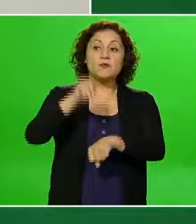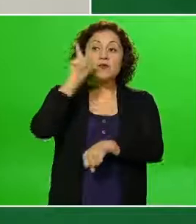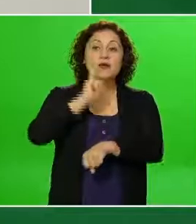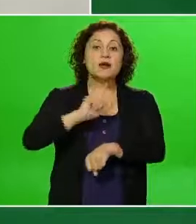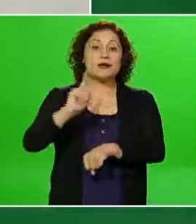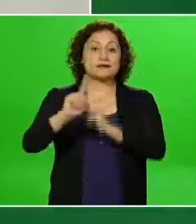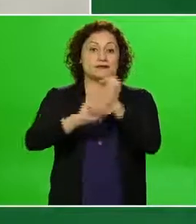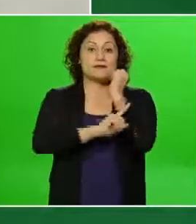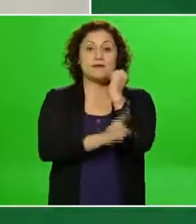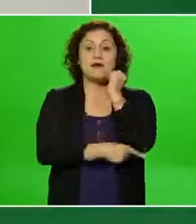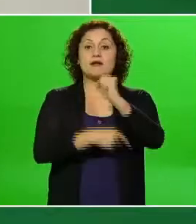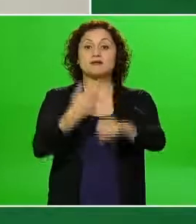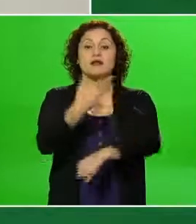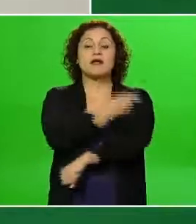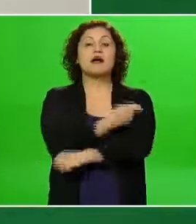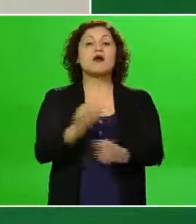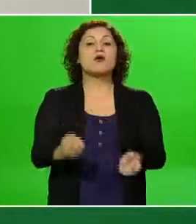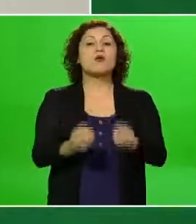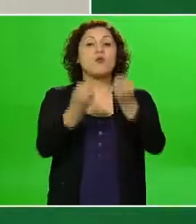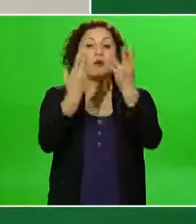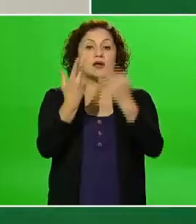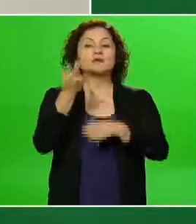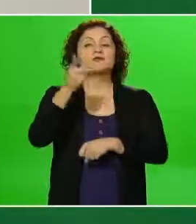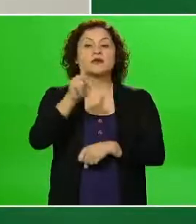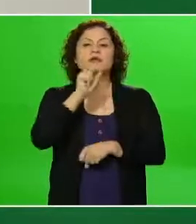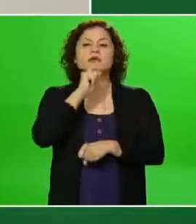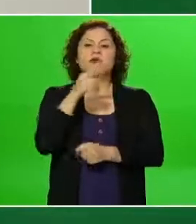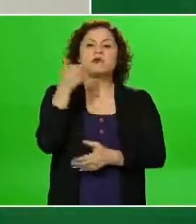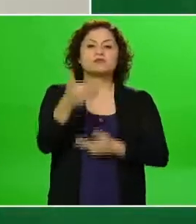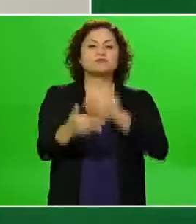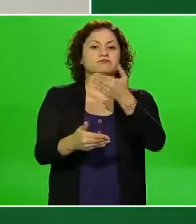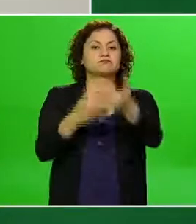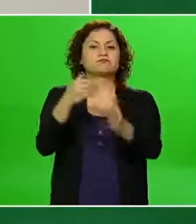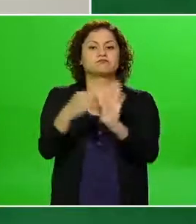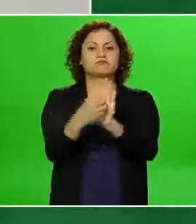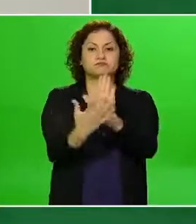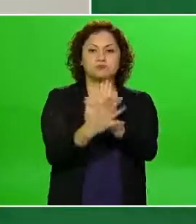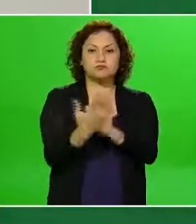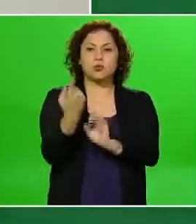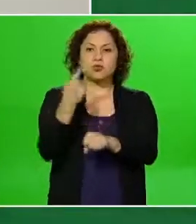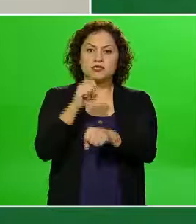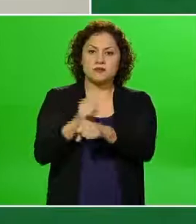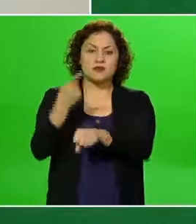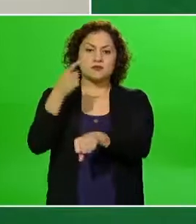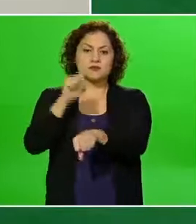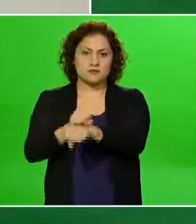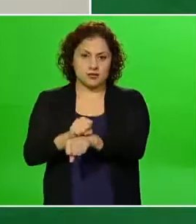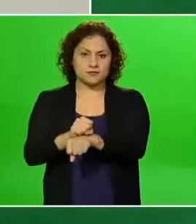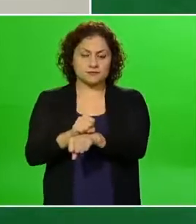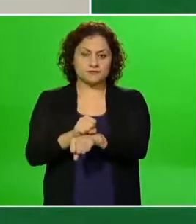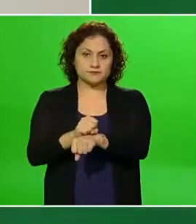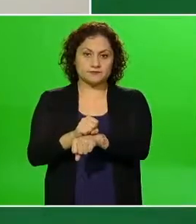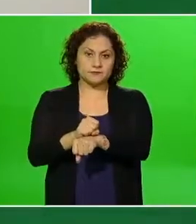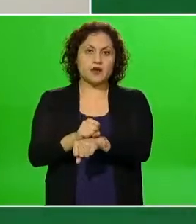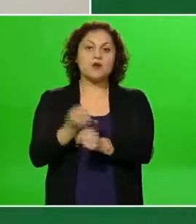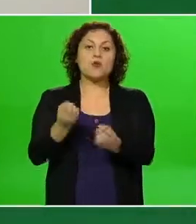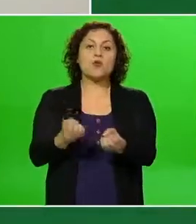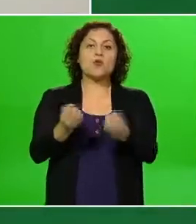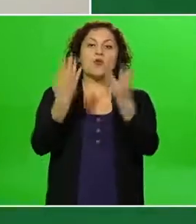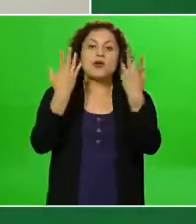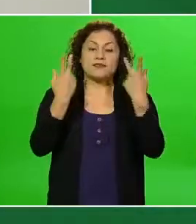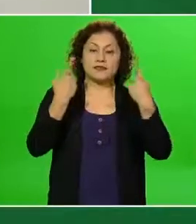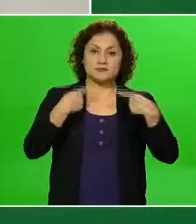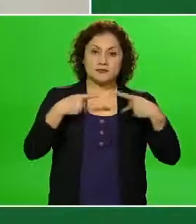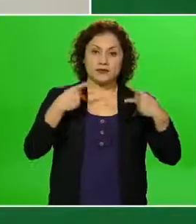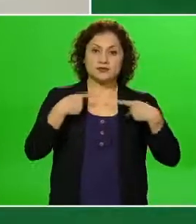también se va a estar actualizando como un elemento informativo semanal el número de personas de los diferentes grupos